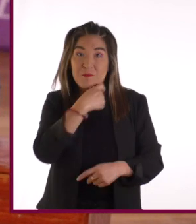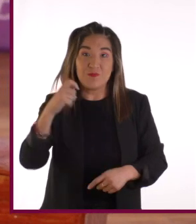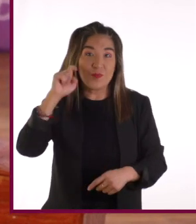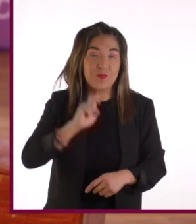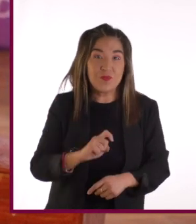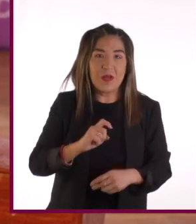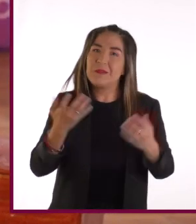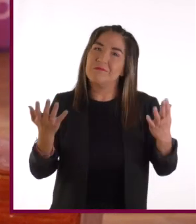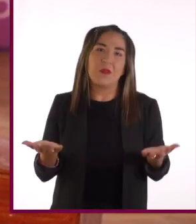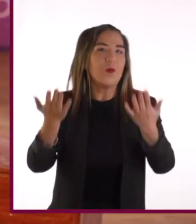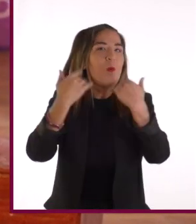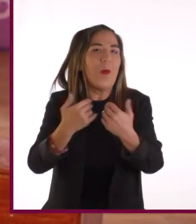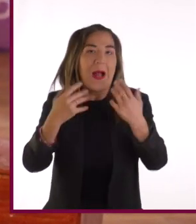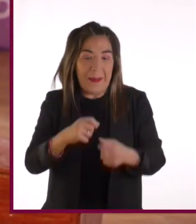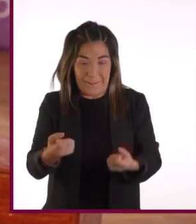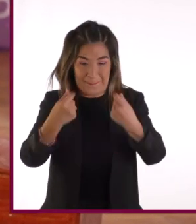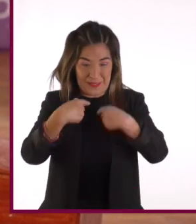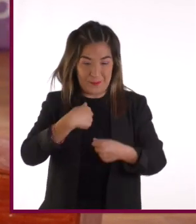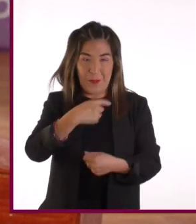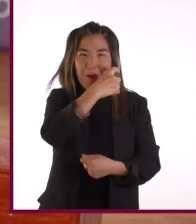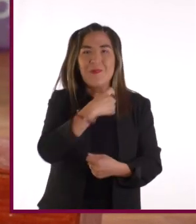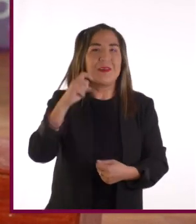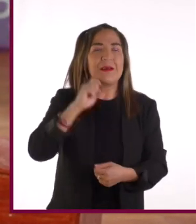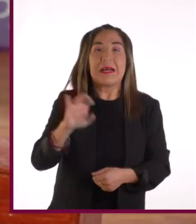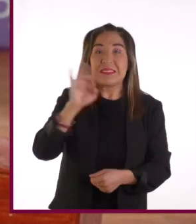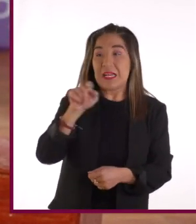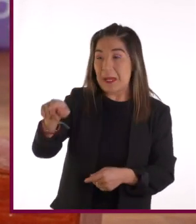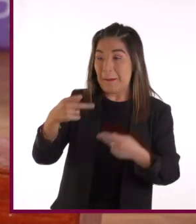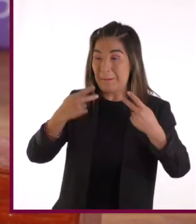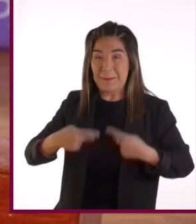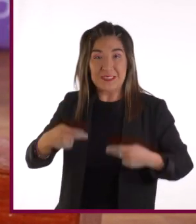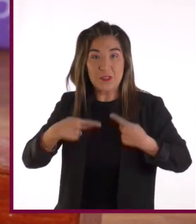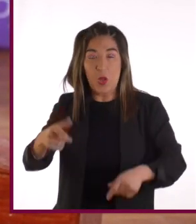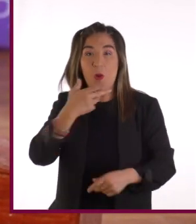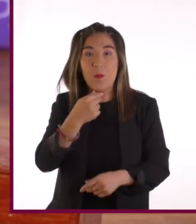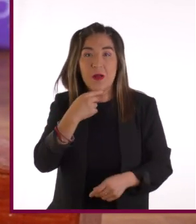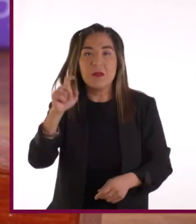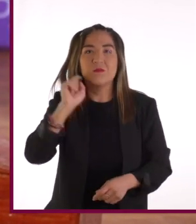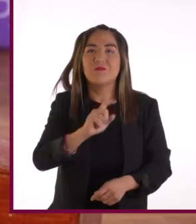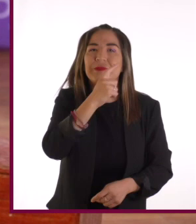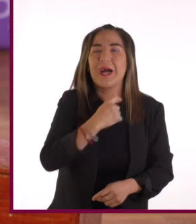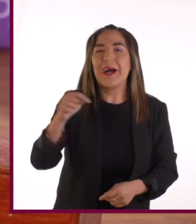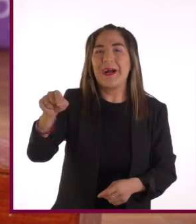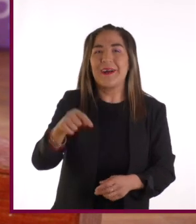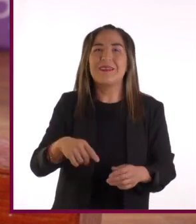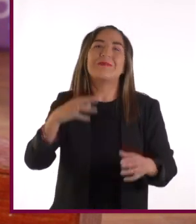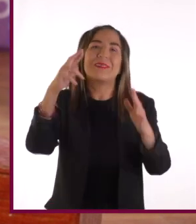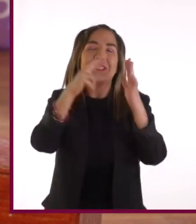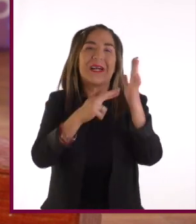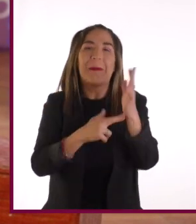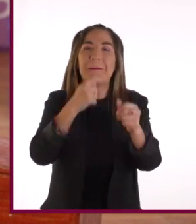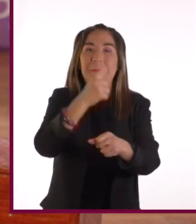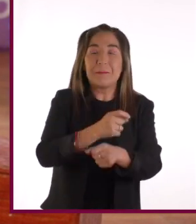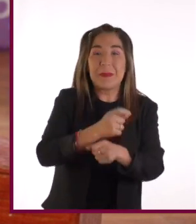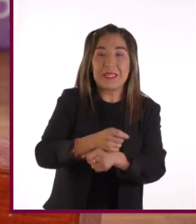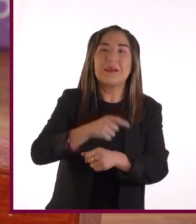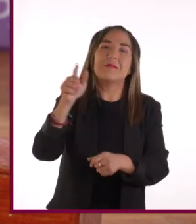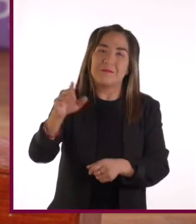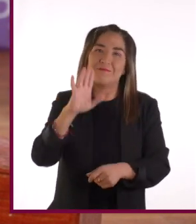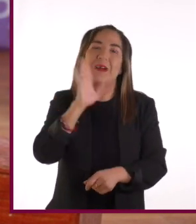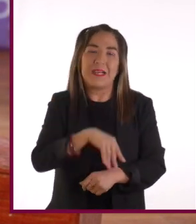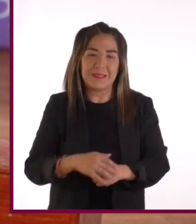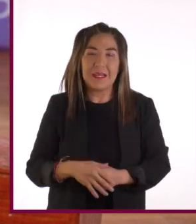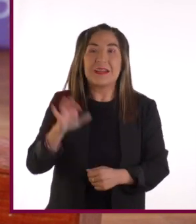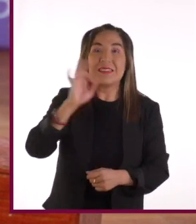puede rasurar a personas que no se rasuran a sí mismas. Y si el barbero se afeita, está violando la primera regla. Pero si no